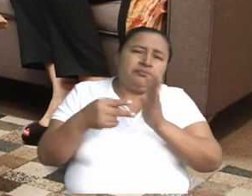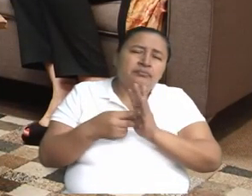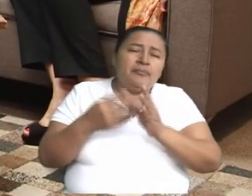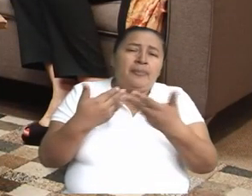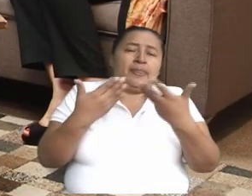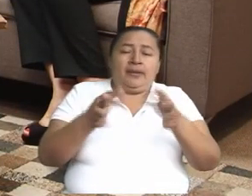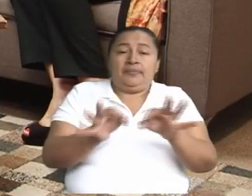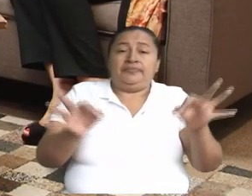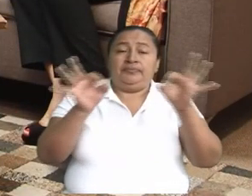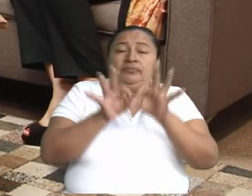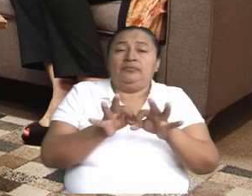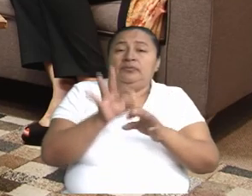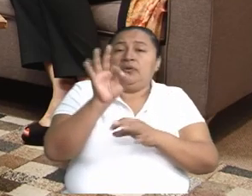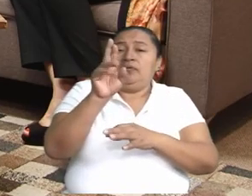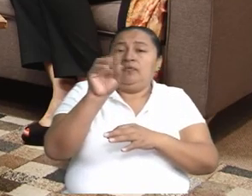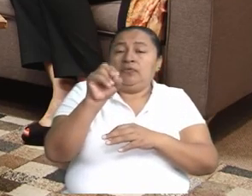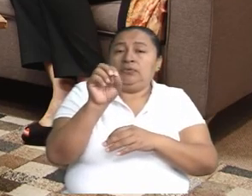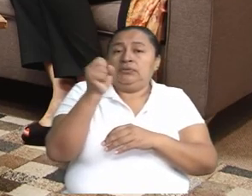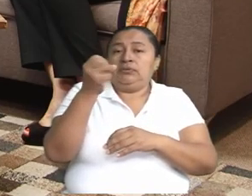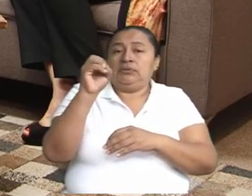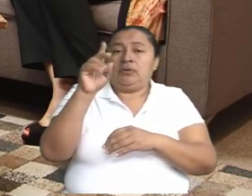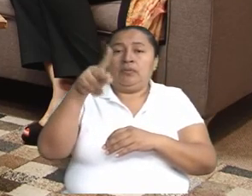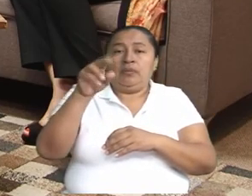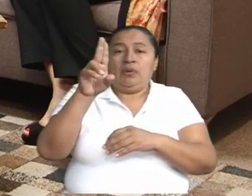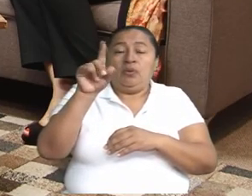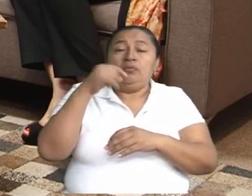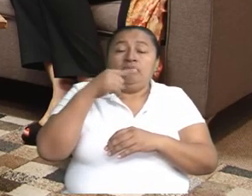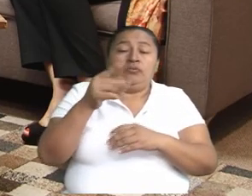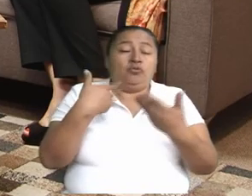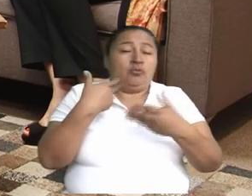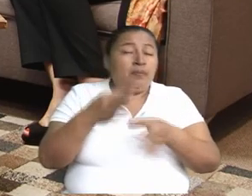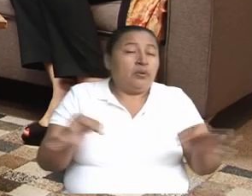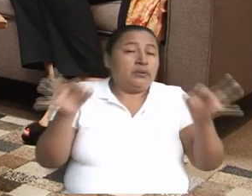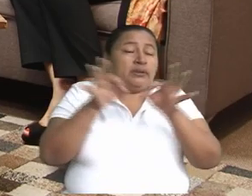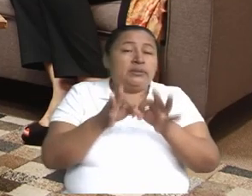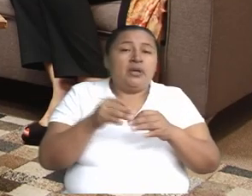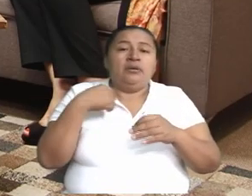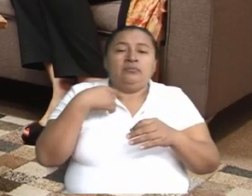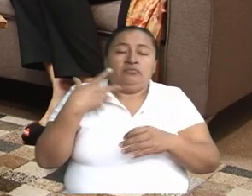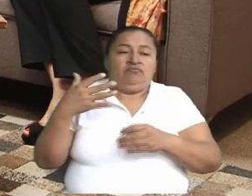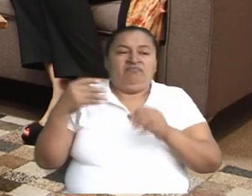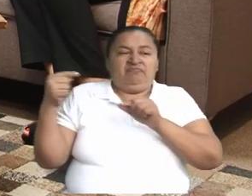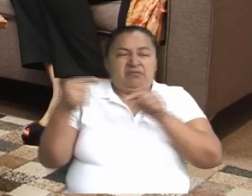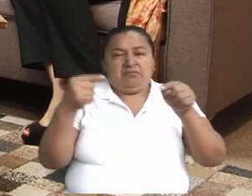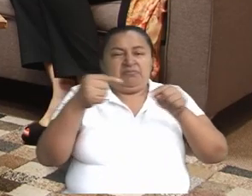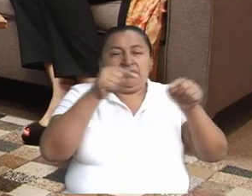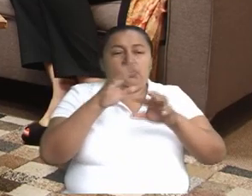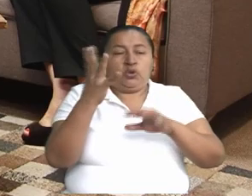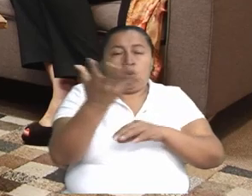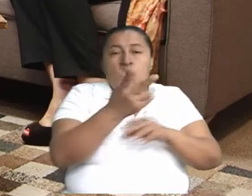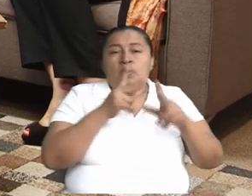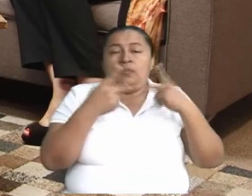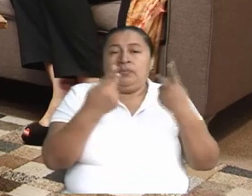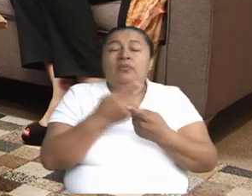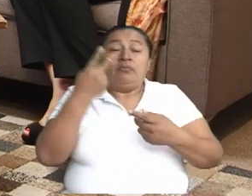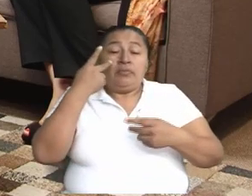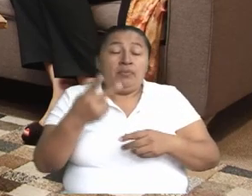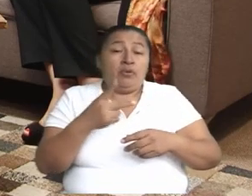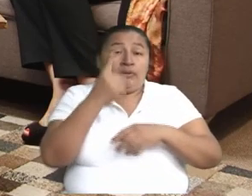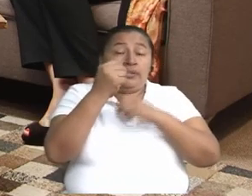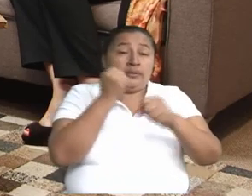su resonancia dentro de una agresión imperial en contra de todos los pueblos. Es decir, hemos visto una década de América Latina